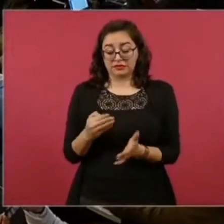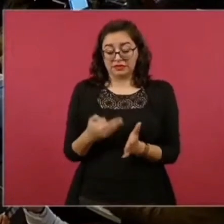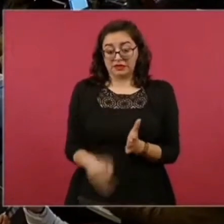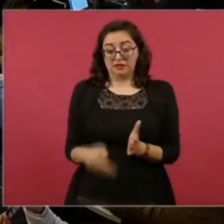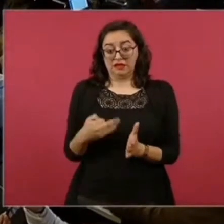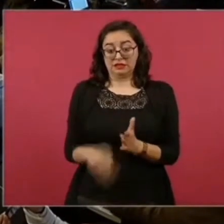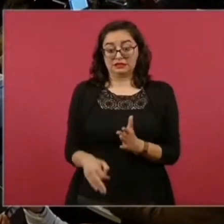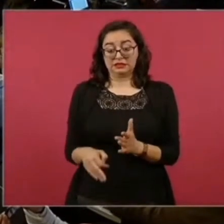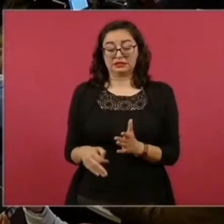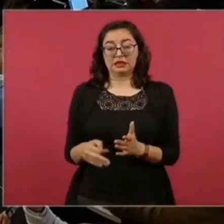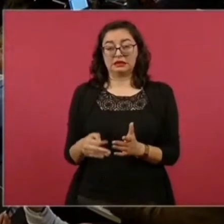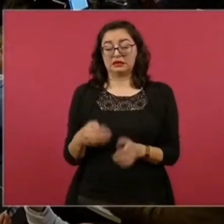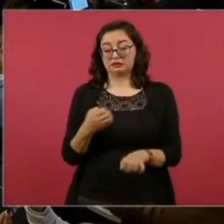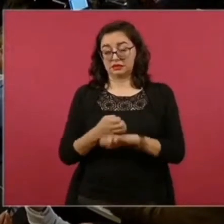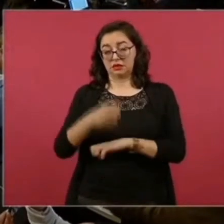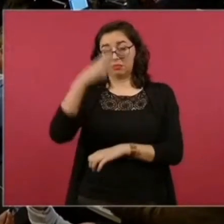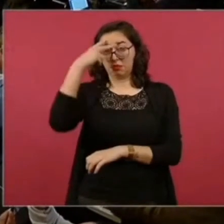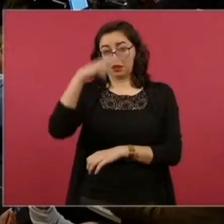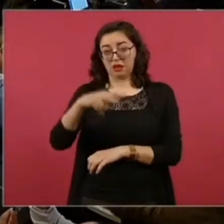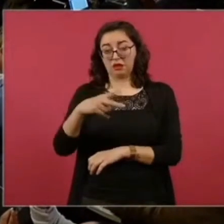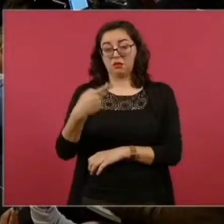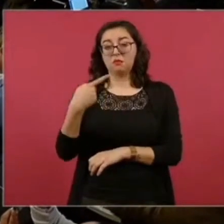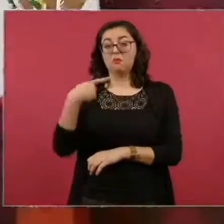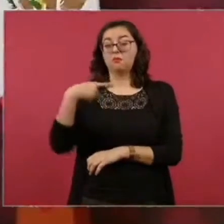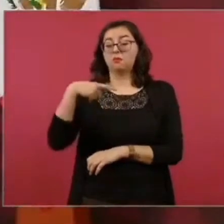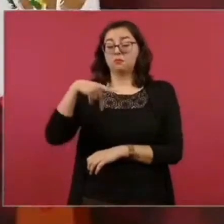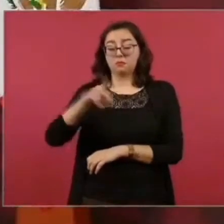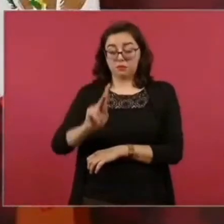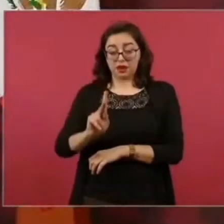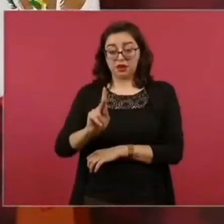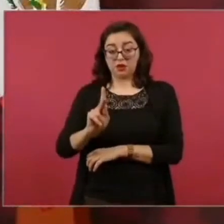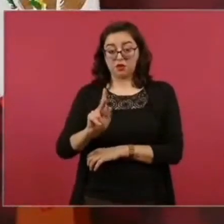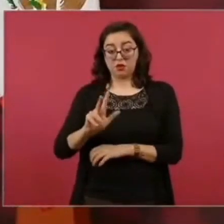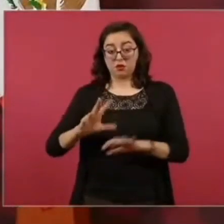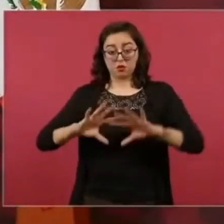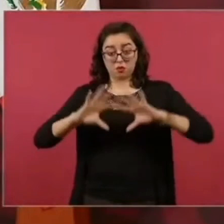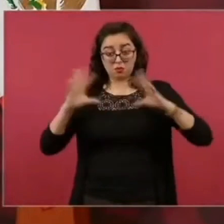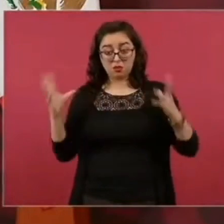llegar como al 71%.